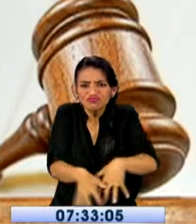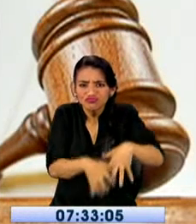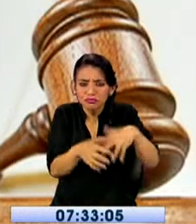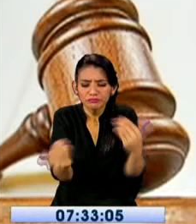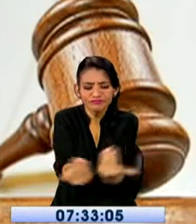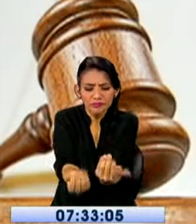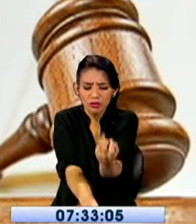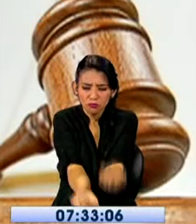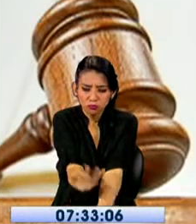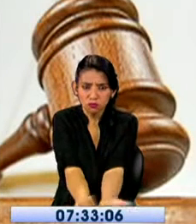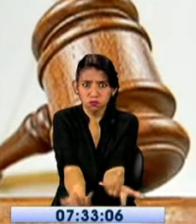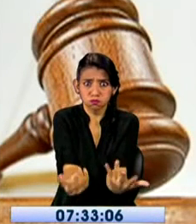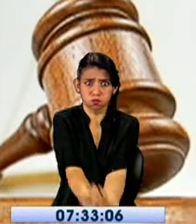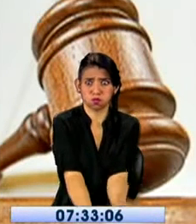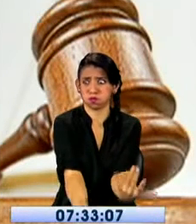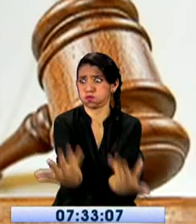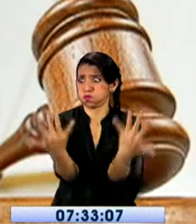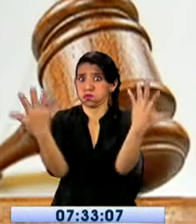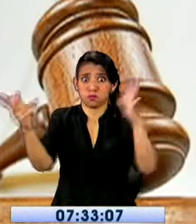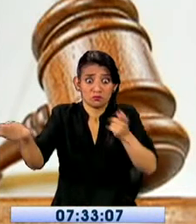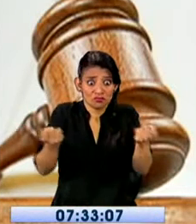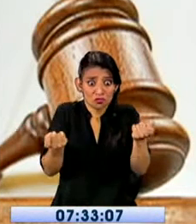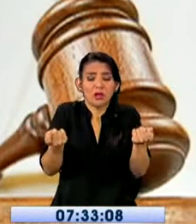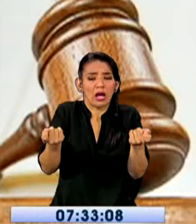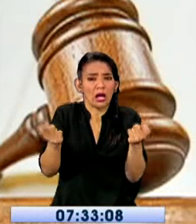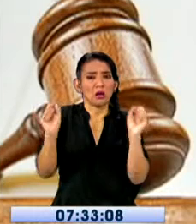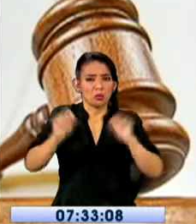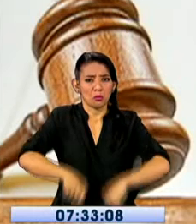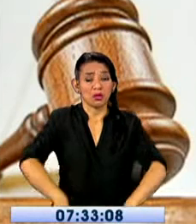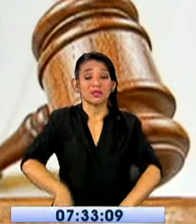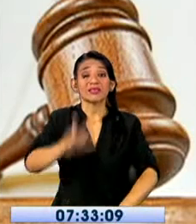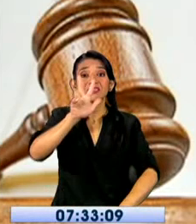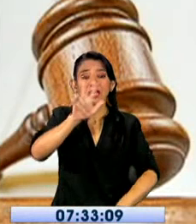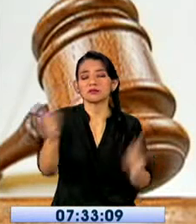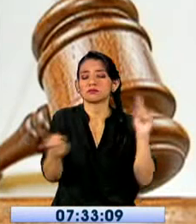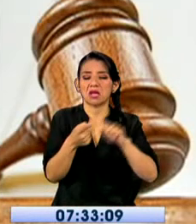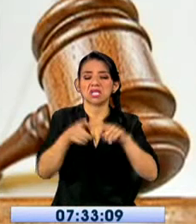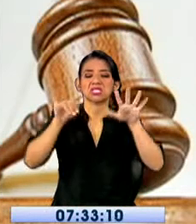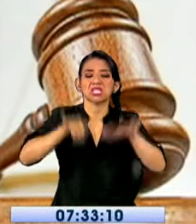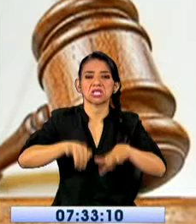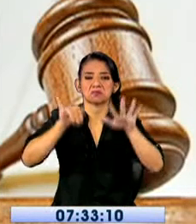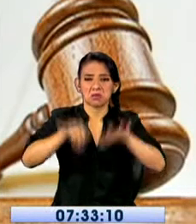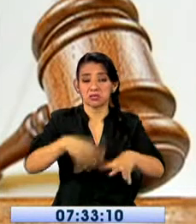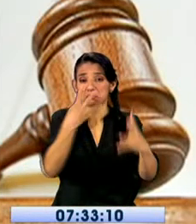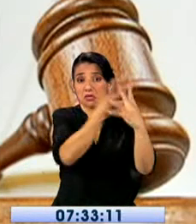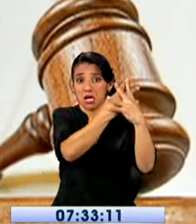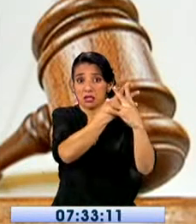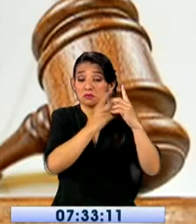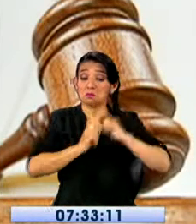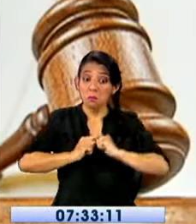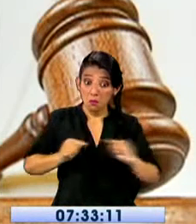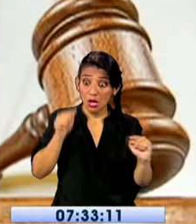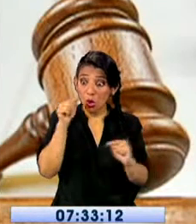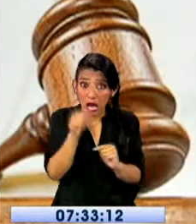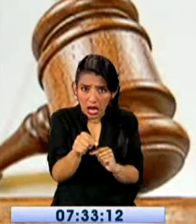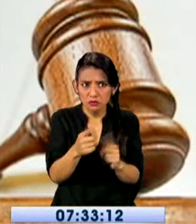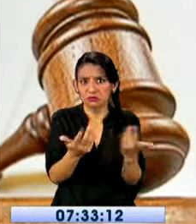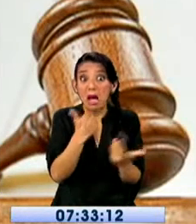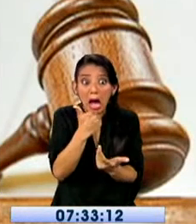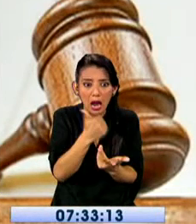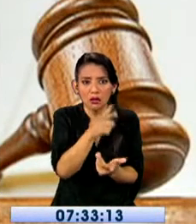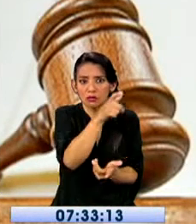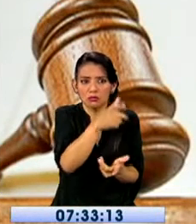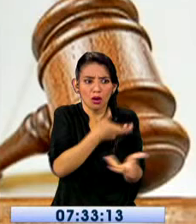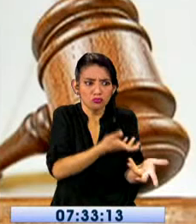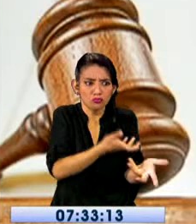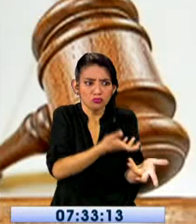vuelvan incontrolables y causen incendios forestales, la pena será de 3 a 6 meses. Y si como consecuencia de este delito se produce la muerte